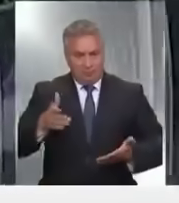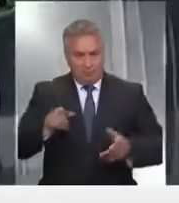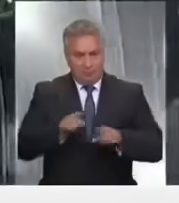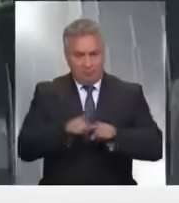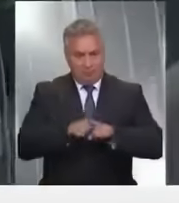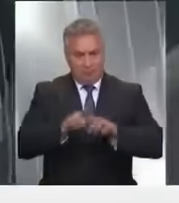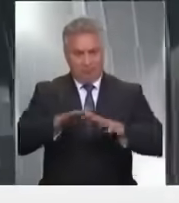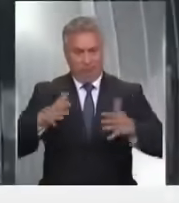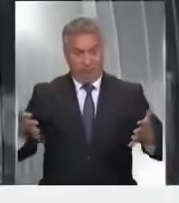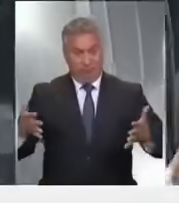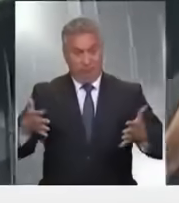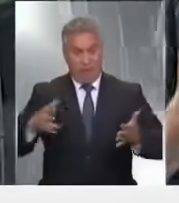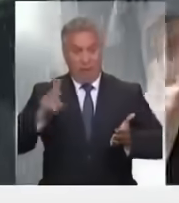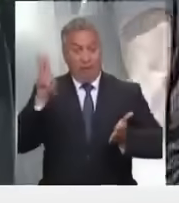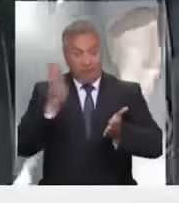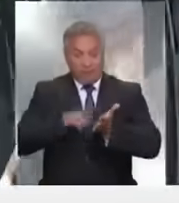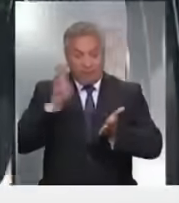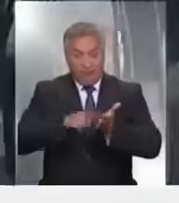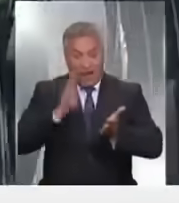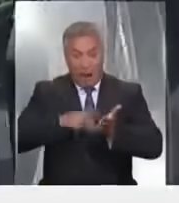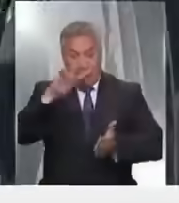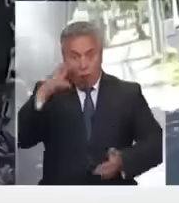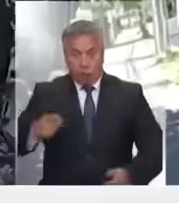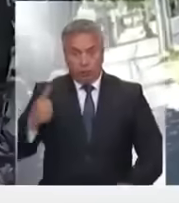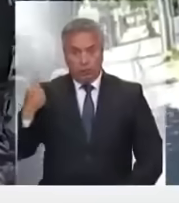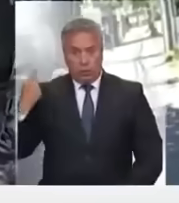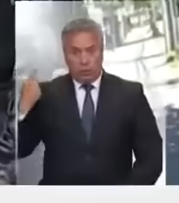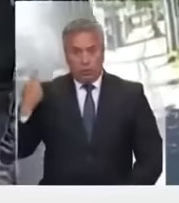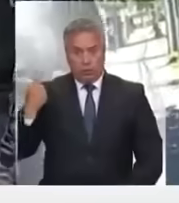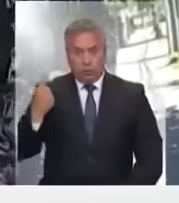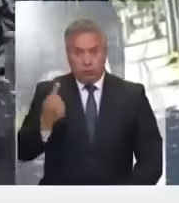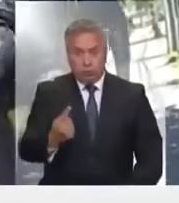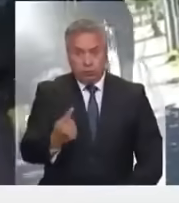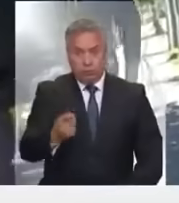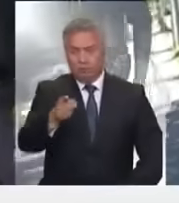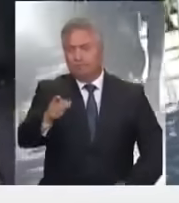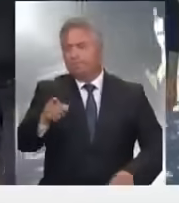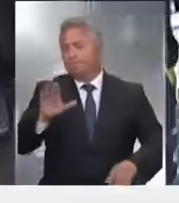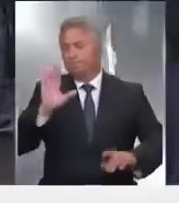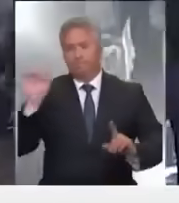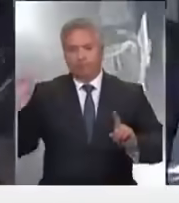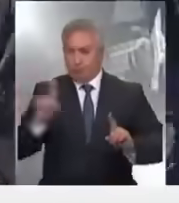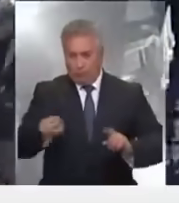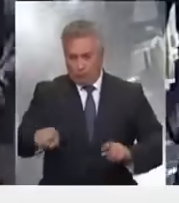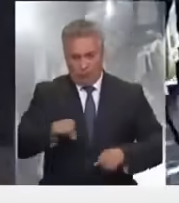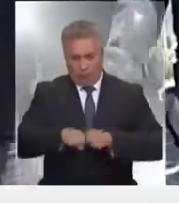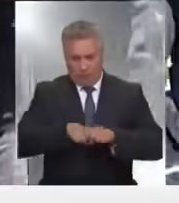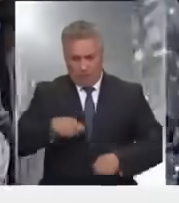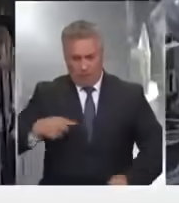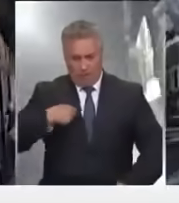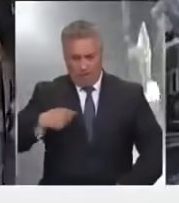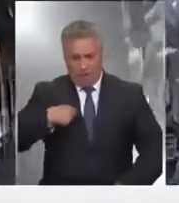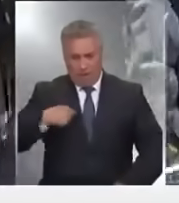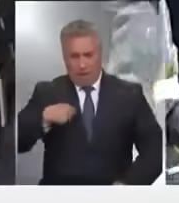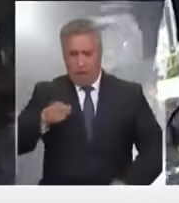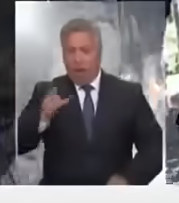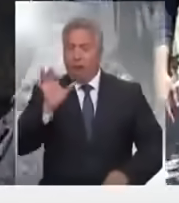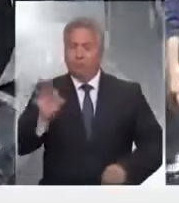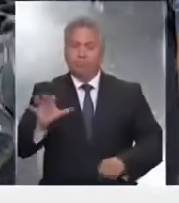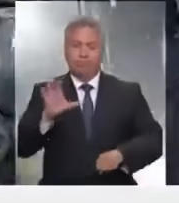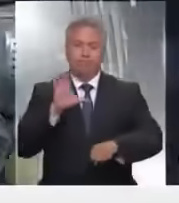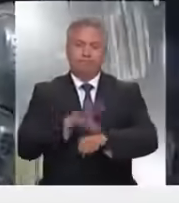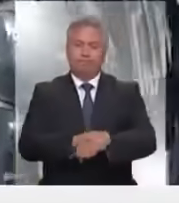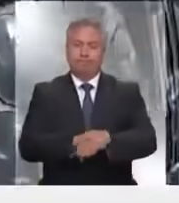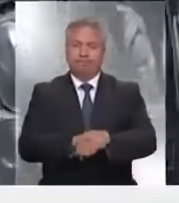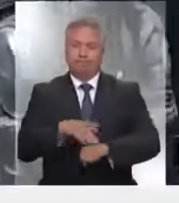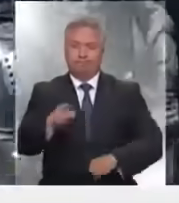con la llegada del verdadero dueño de la bicicleta. Fue detenido y condenado el pasado 30 de agosto por robo en bienes nacionales